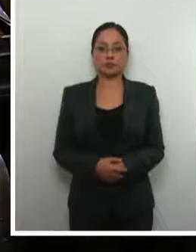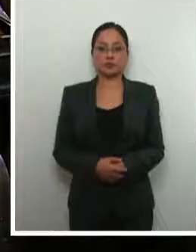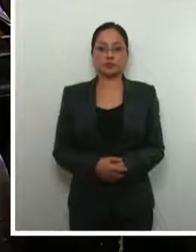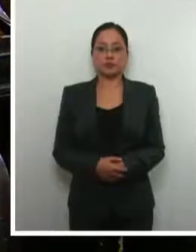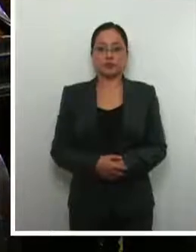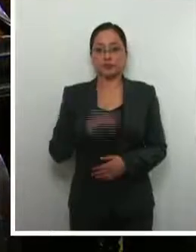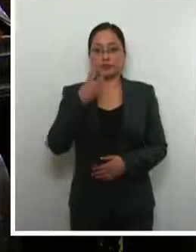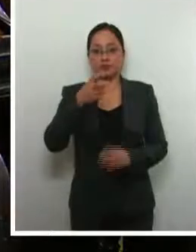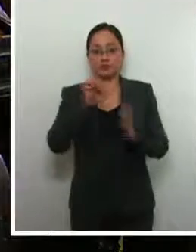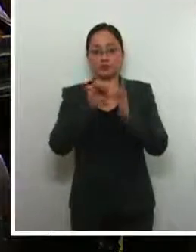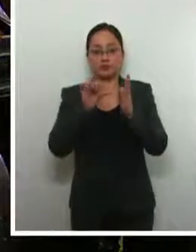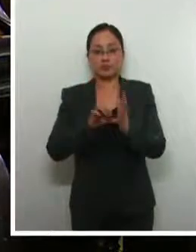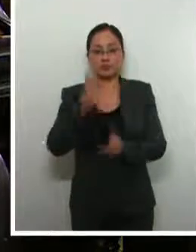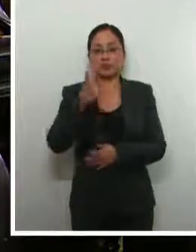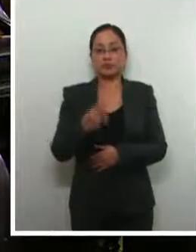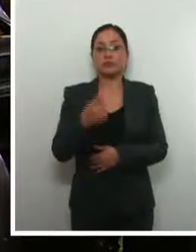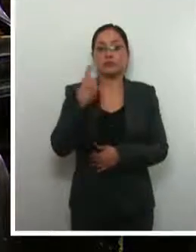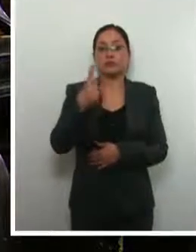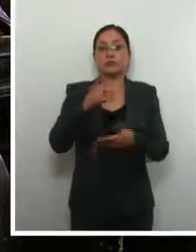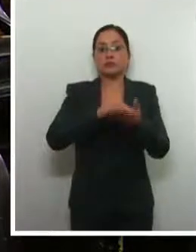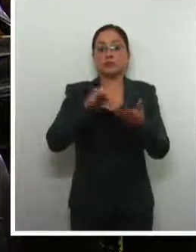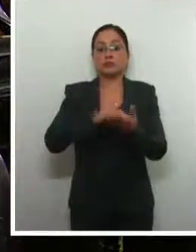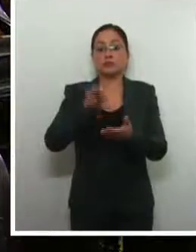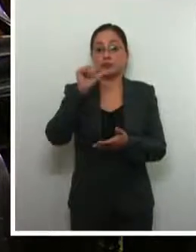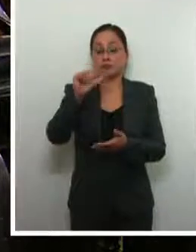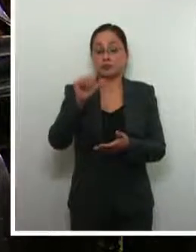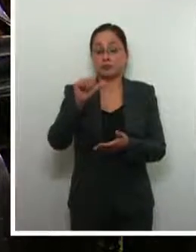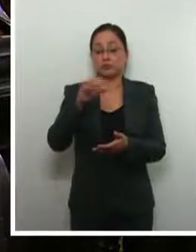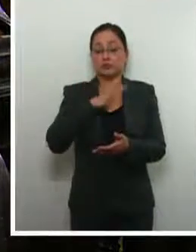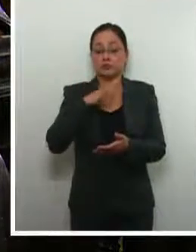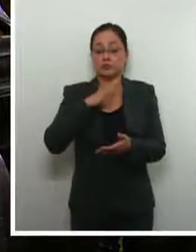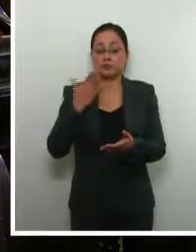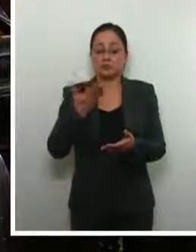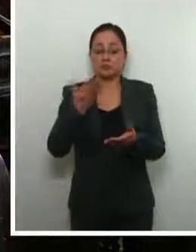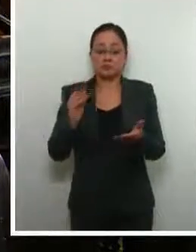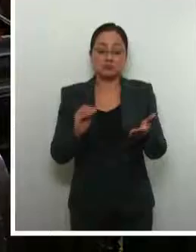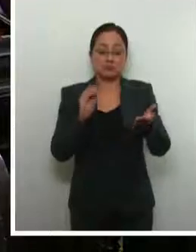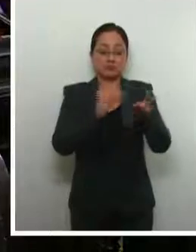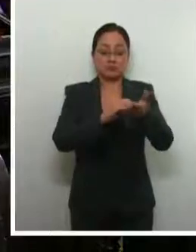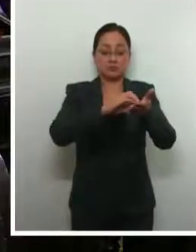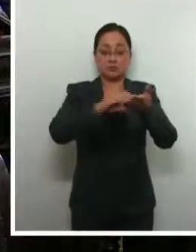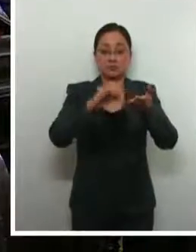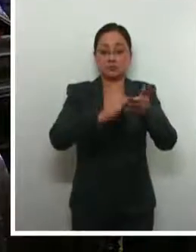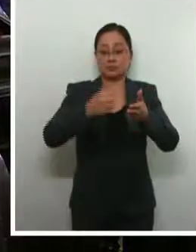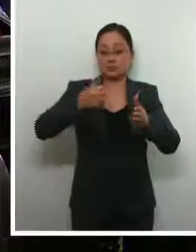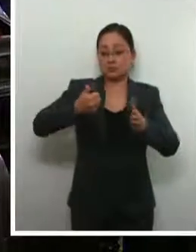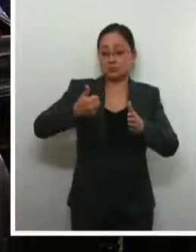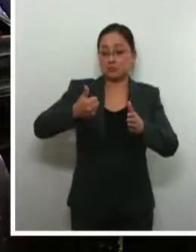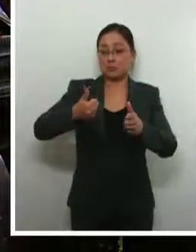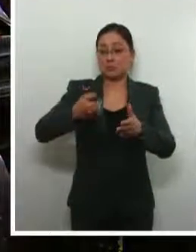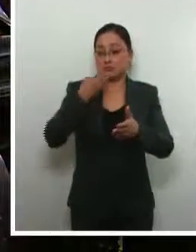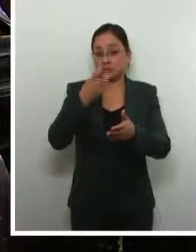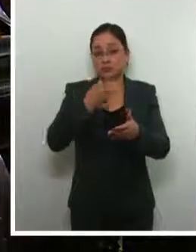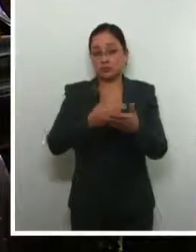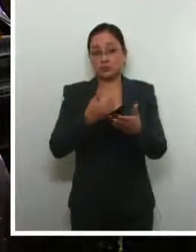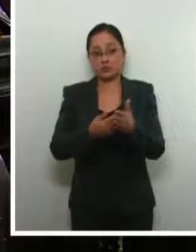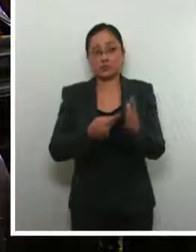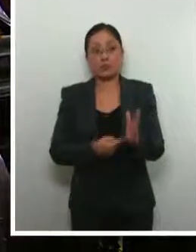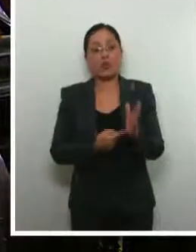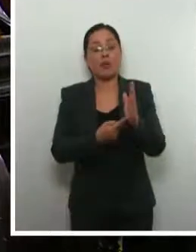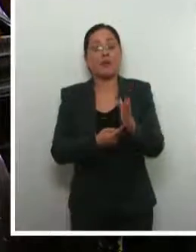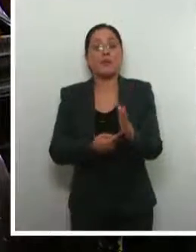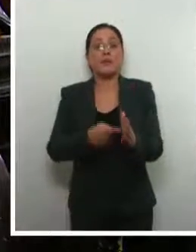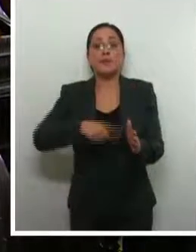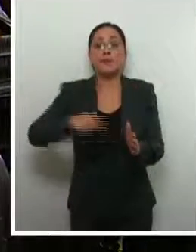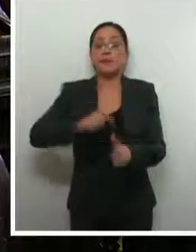Este artículo 31, apartado A, adición de un numeral, es el siguiente. Este señala que